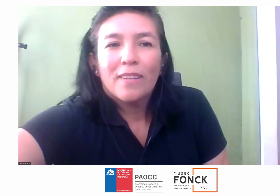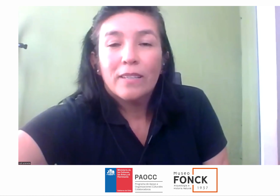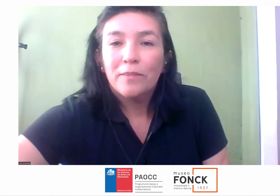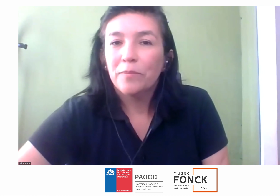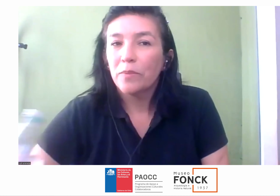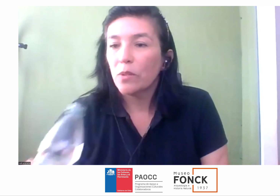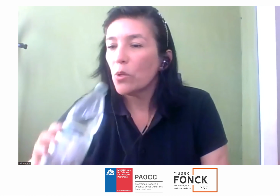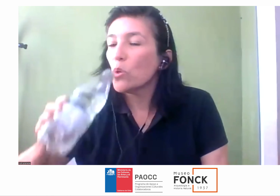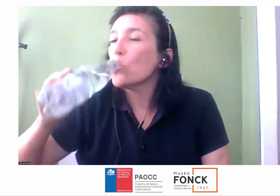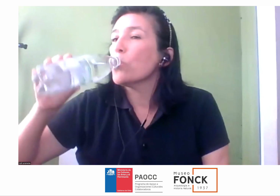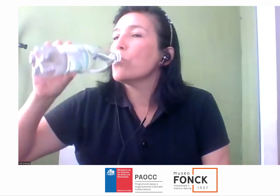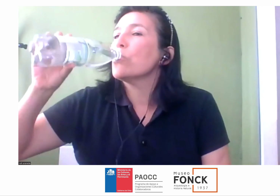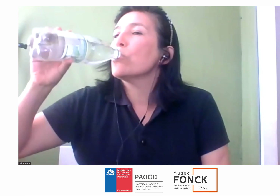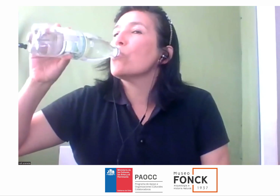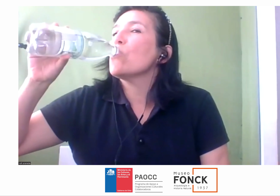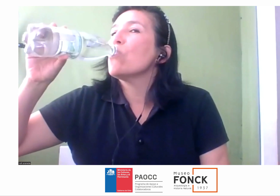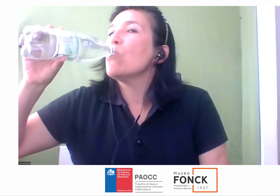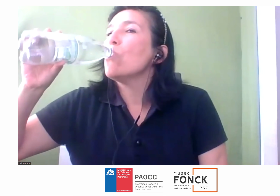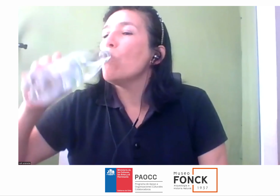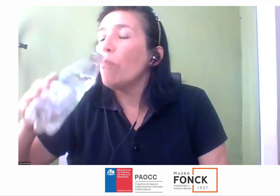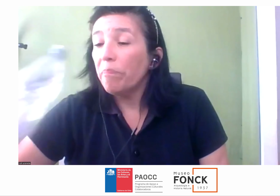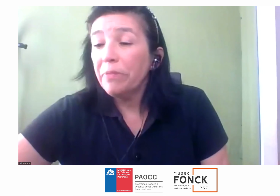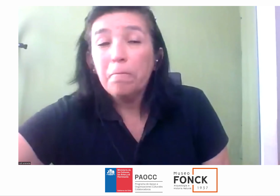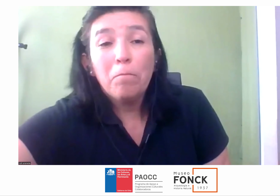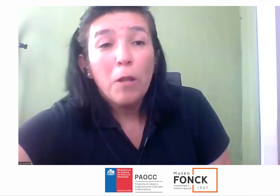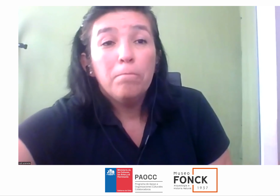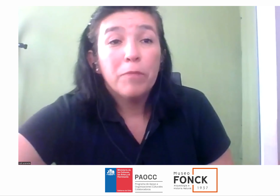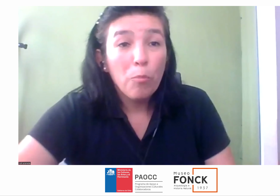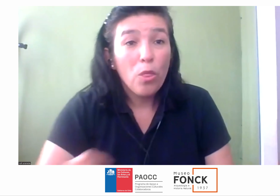Todavía nos queda un tiempo para una pregunta más.